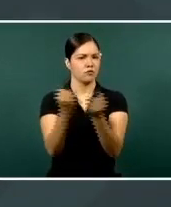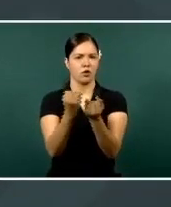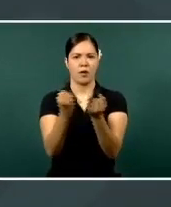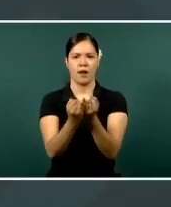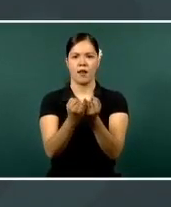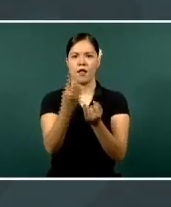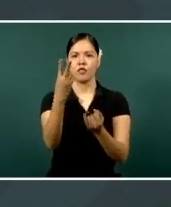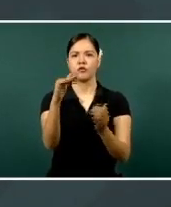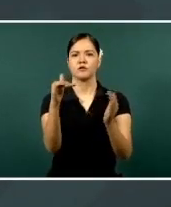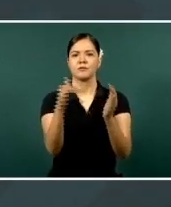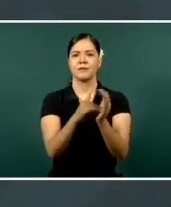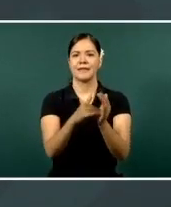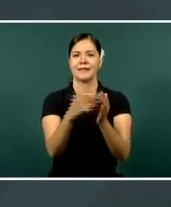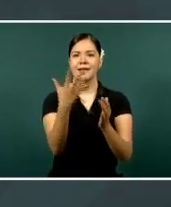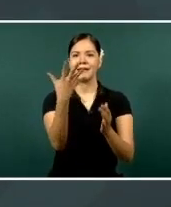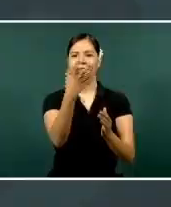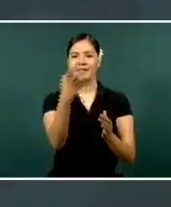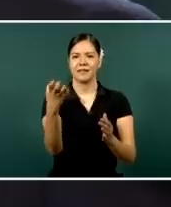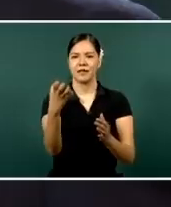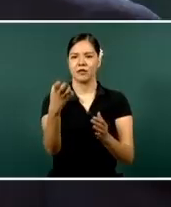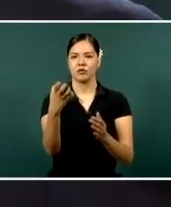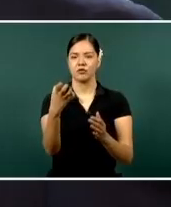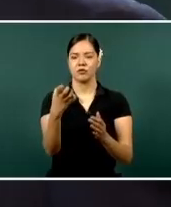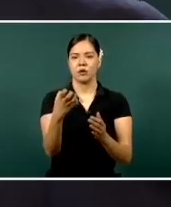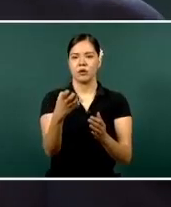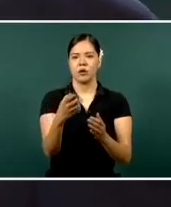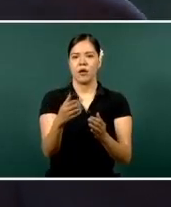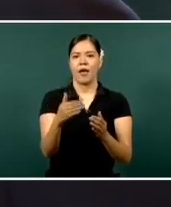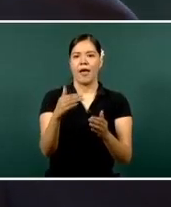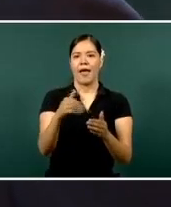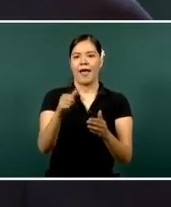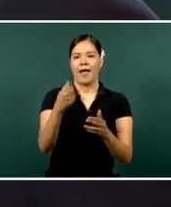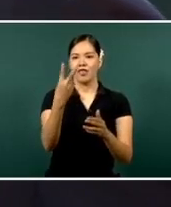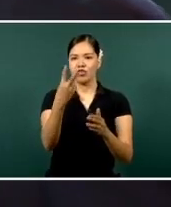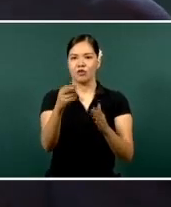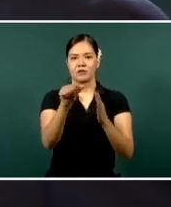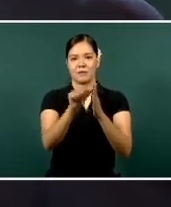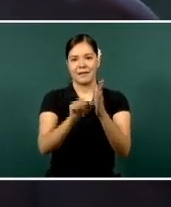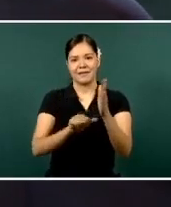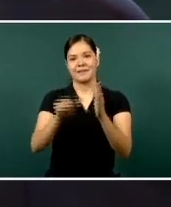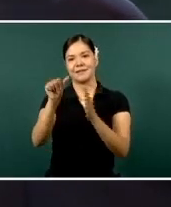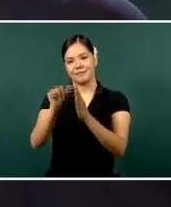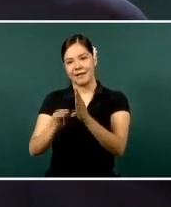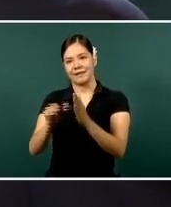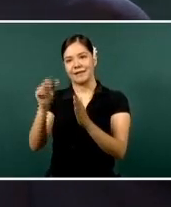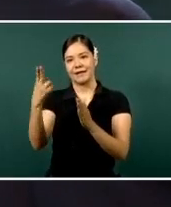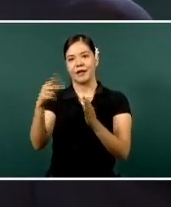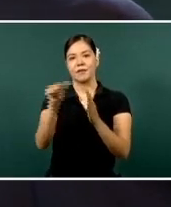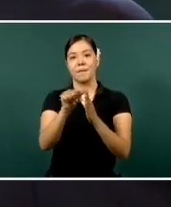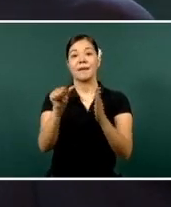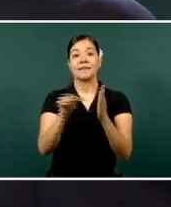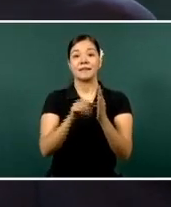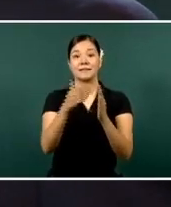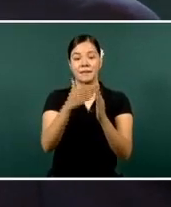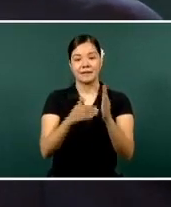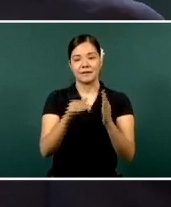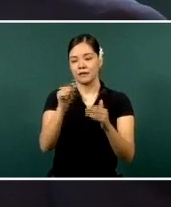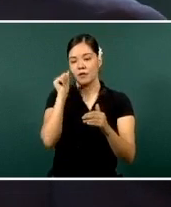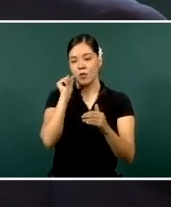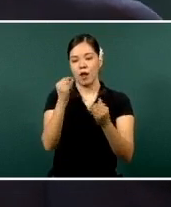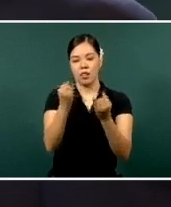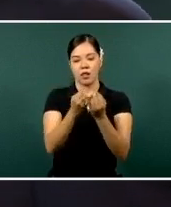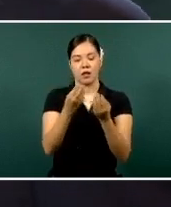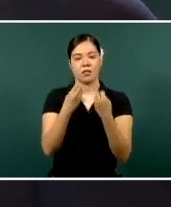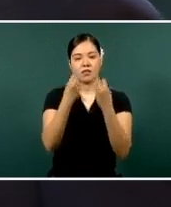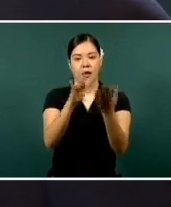pesos bimestrales. Ya se están entregando becas para